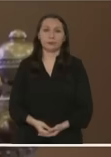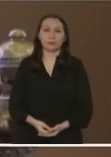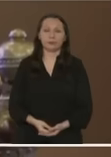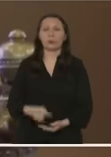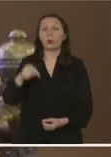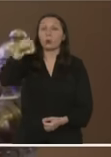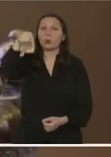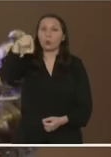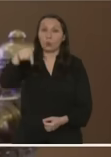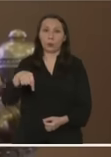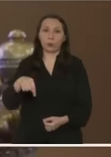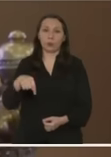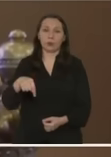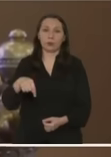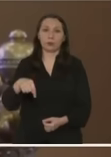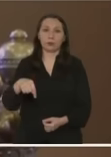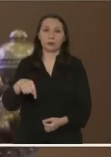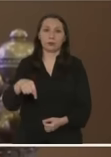hoy